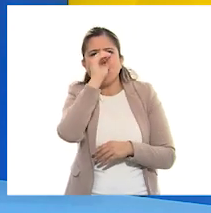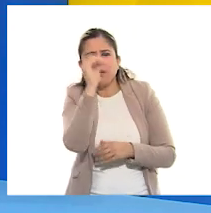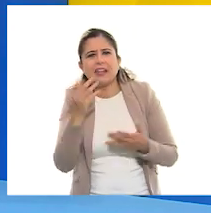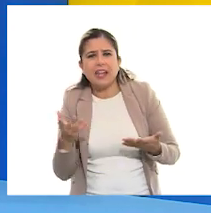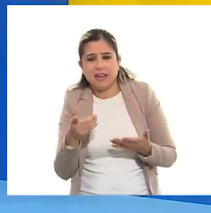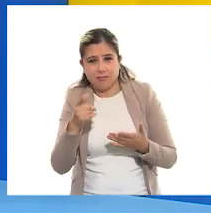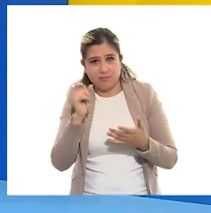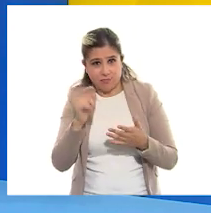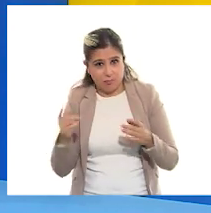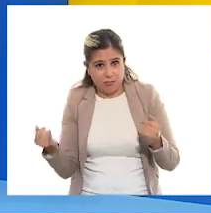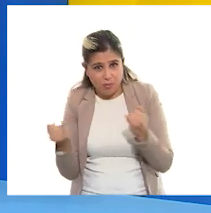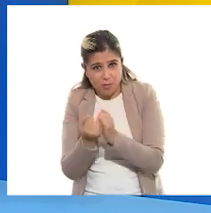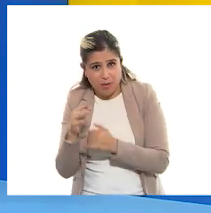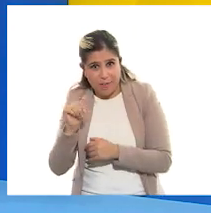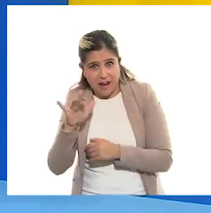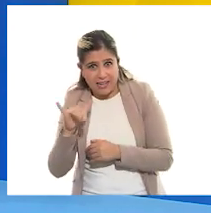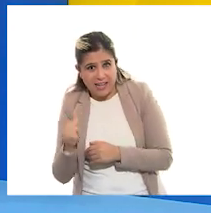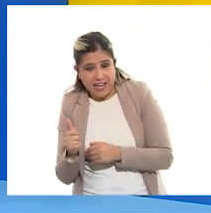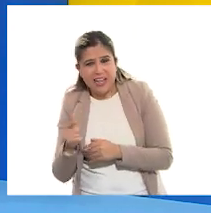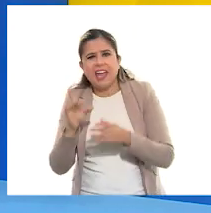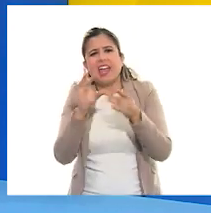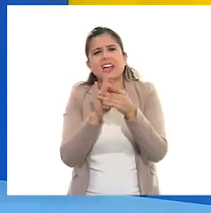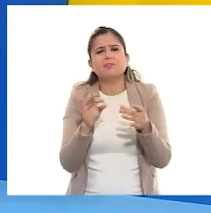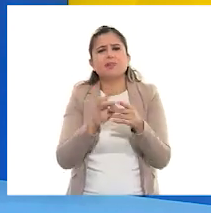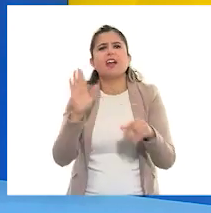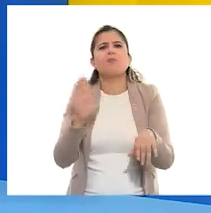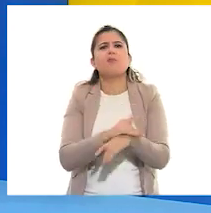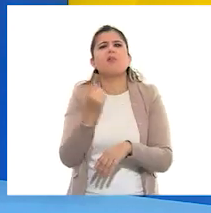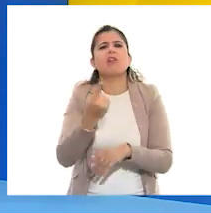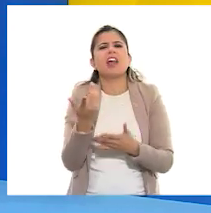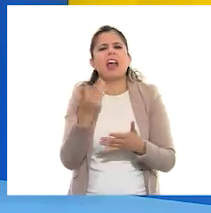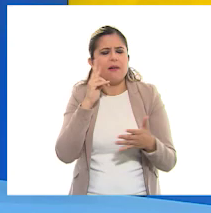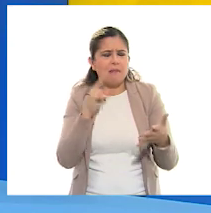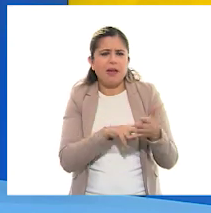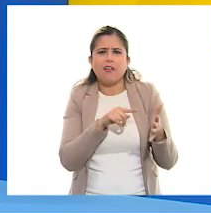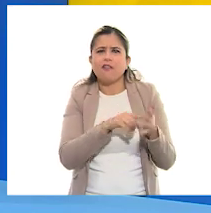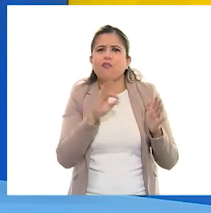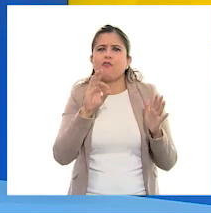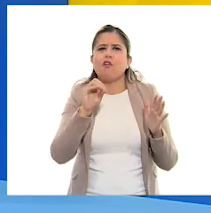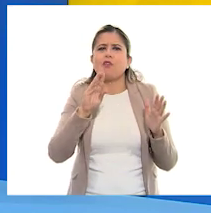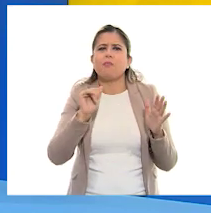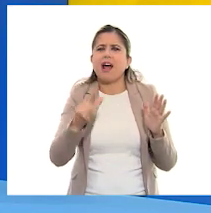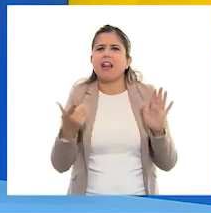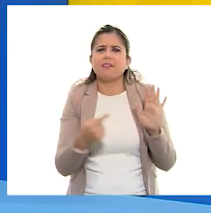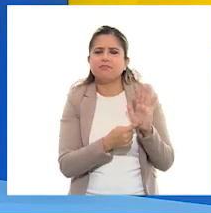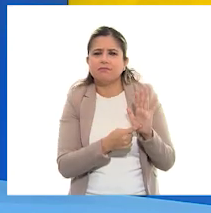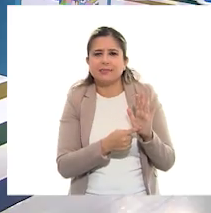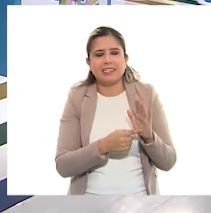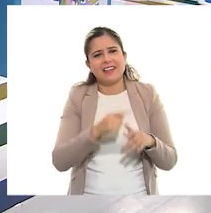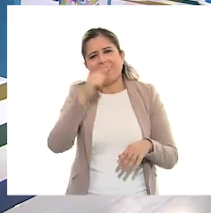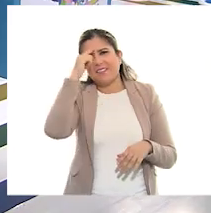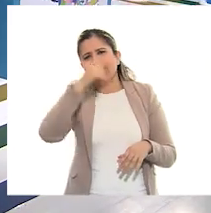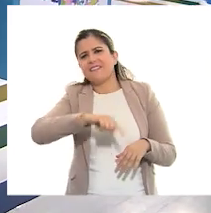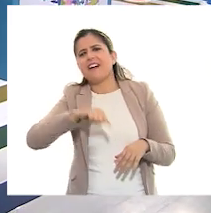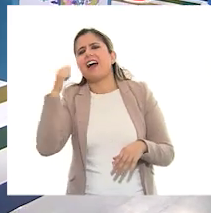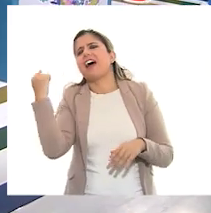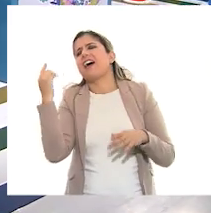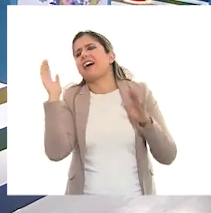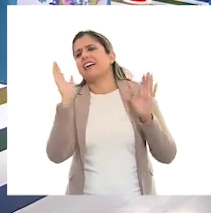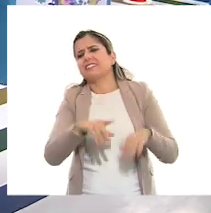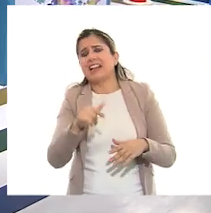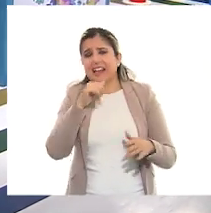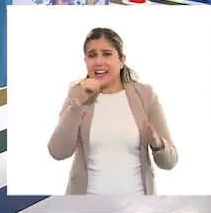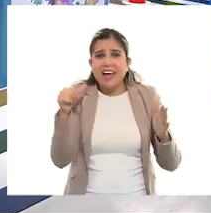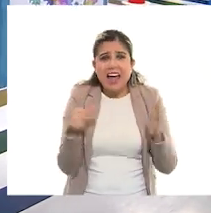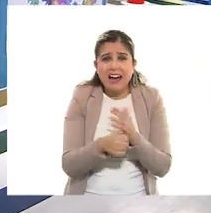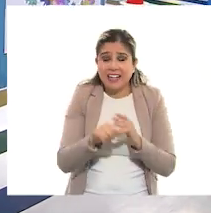con María? A ver, María, explícame por qué las consideras formales. Muy fácil, porque hasta donde recuerdo, las